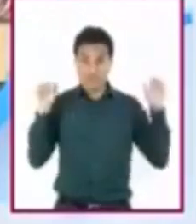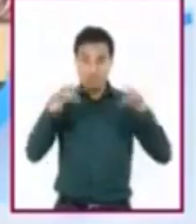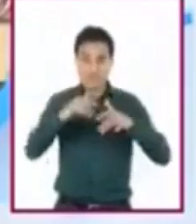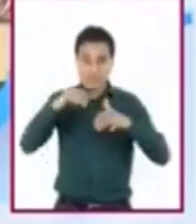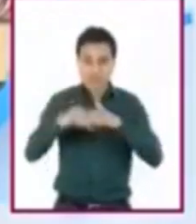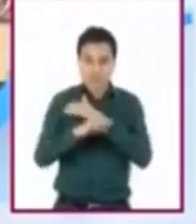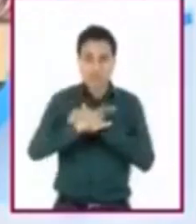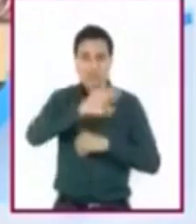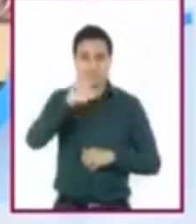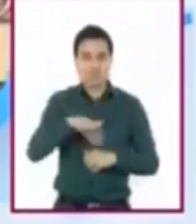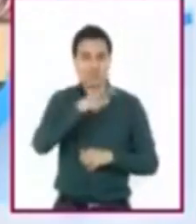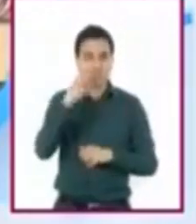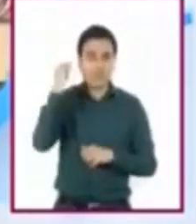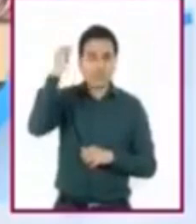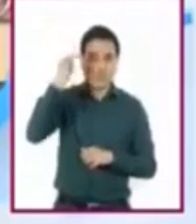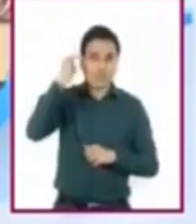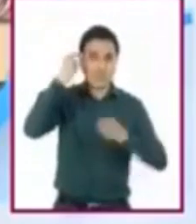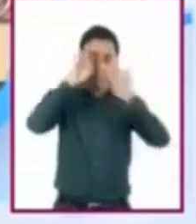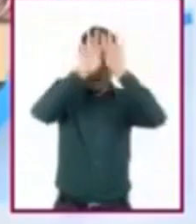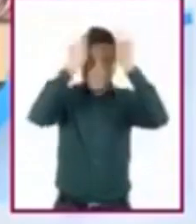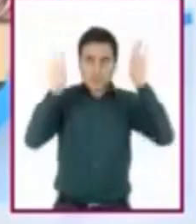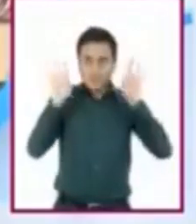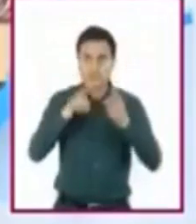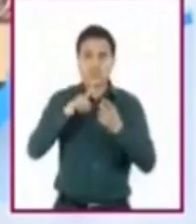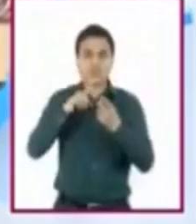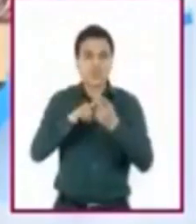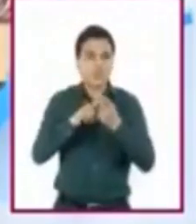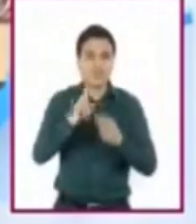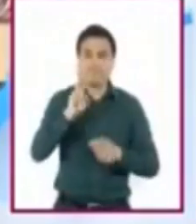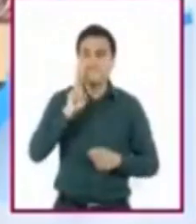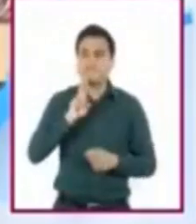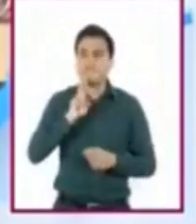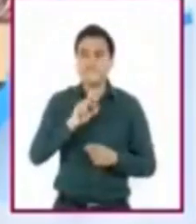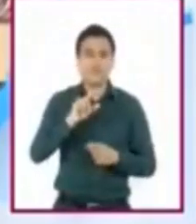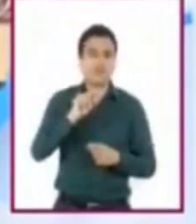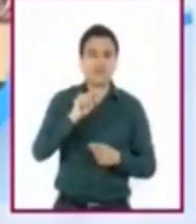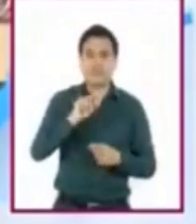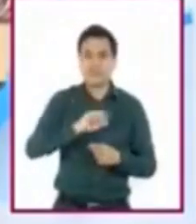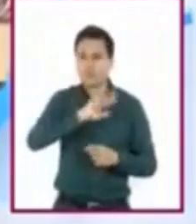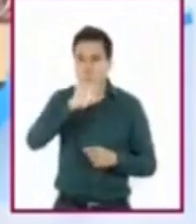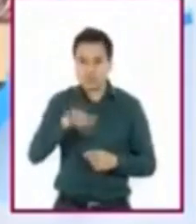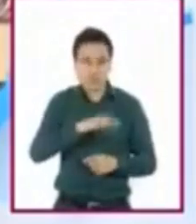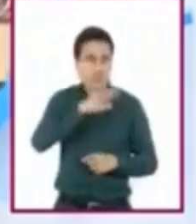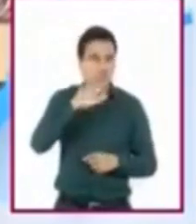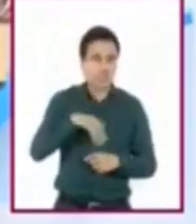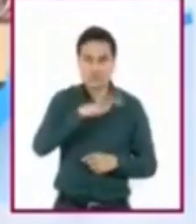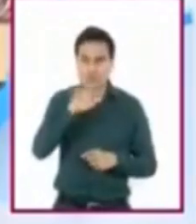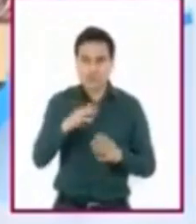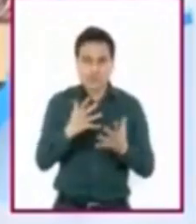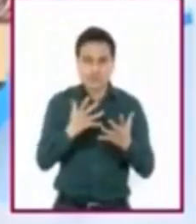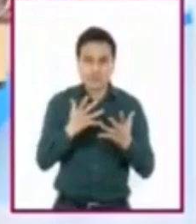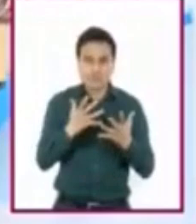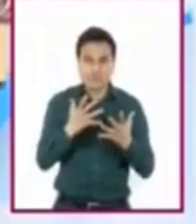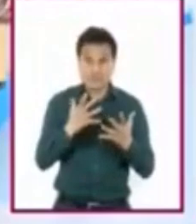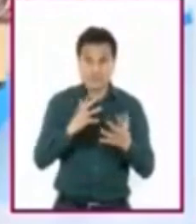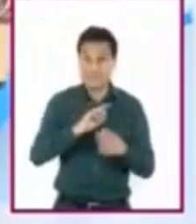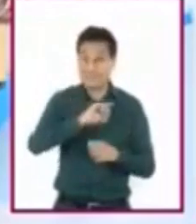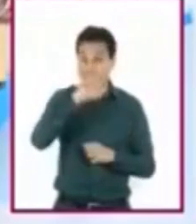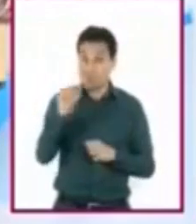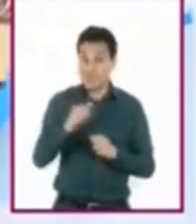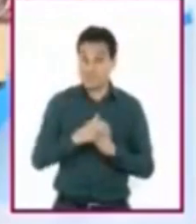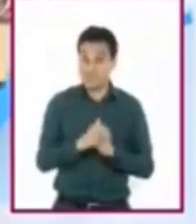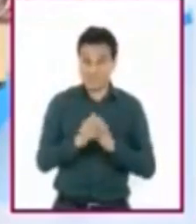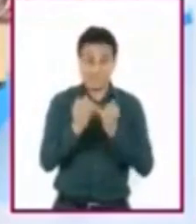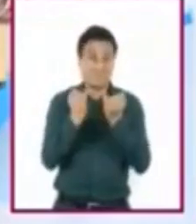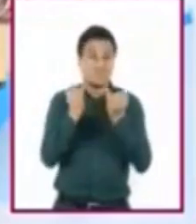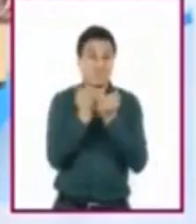buscar a su rey Moctezuma para ejecutar en él no menos crueldades que en los españoles habían ejecutado, y que, andándole a